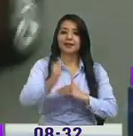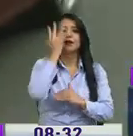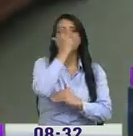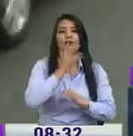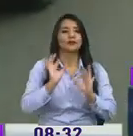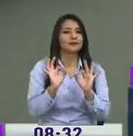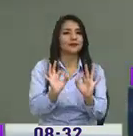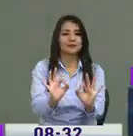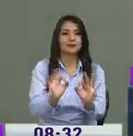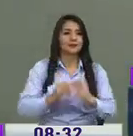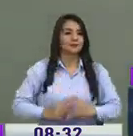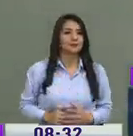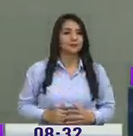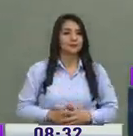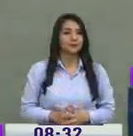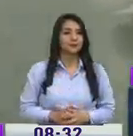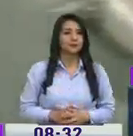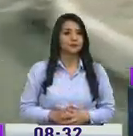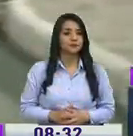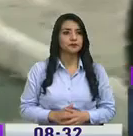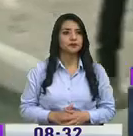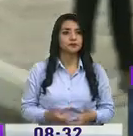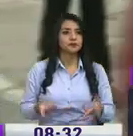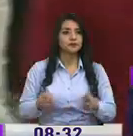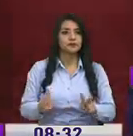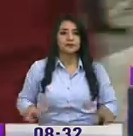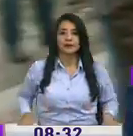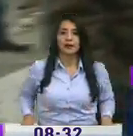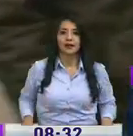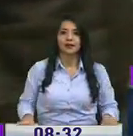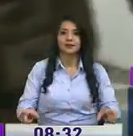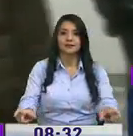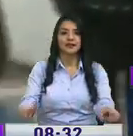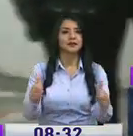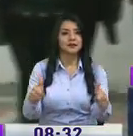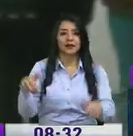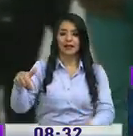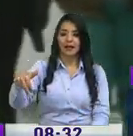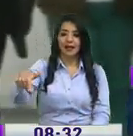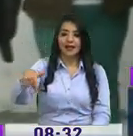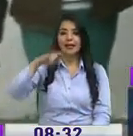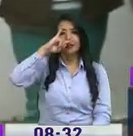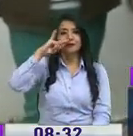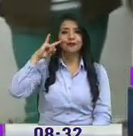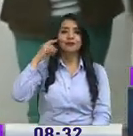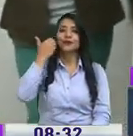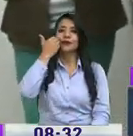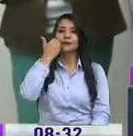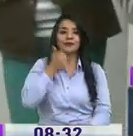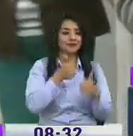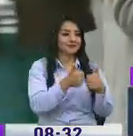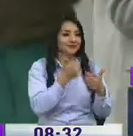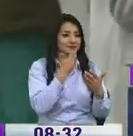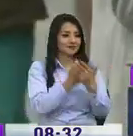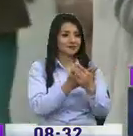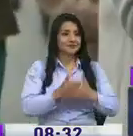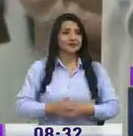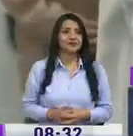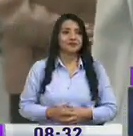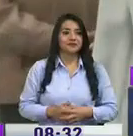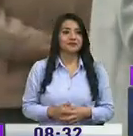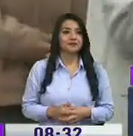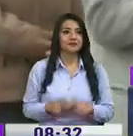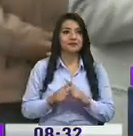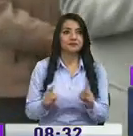pavimentada. También la cerita es por venir para nuestros niños de aquí del Guaguacentro. Chévere, muchísimas gracias, señora Emperatriz, pero también